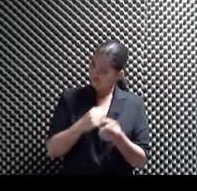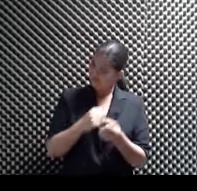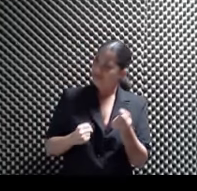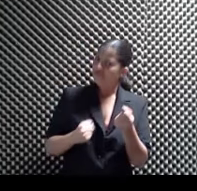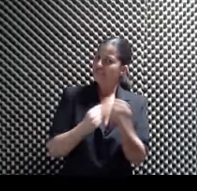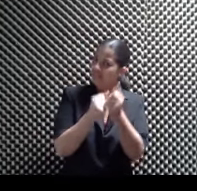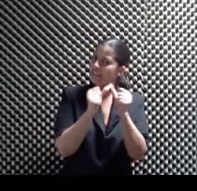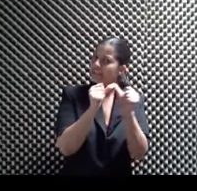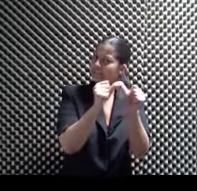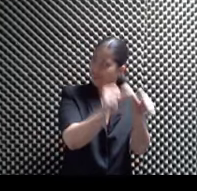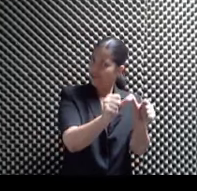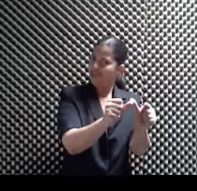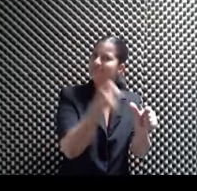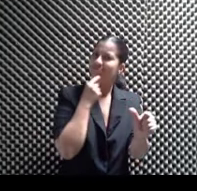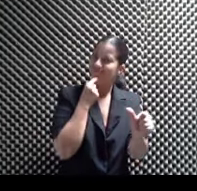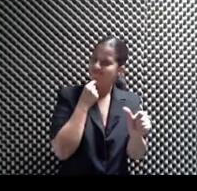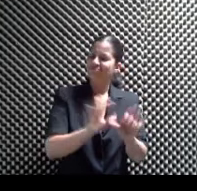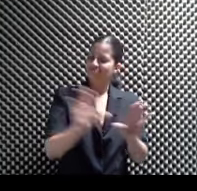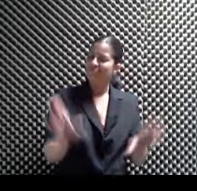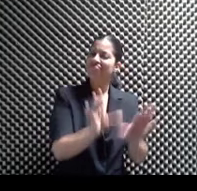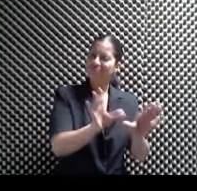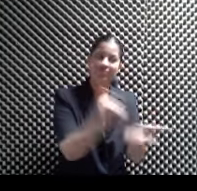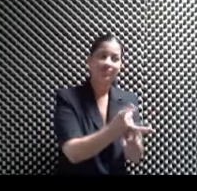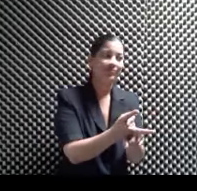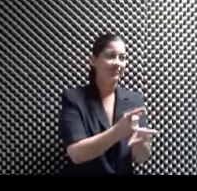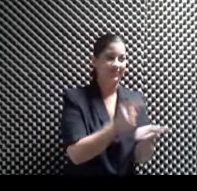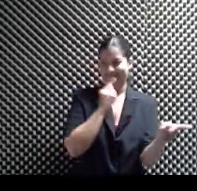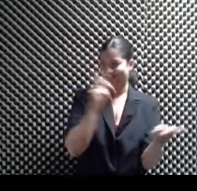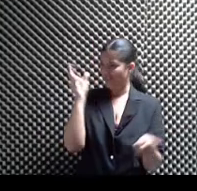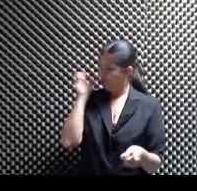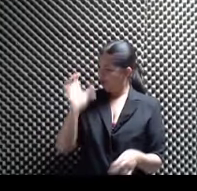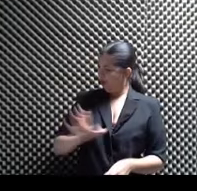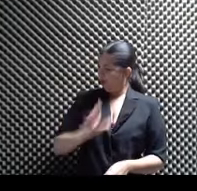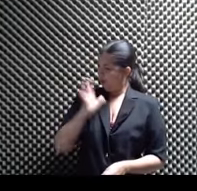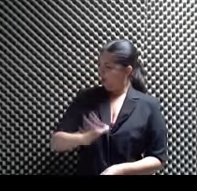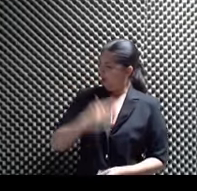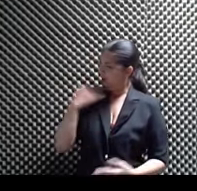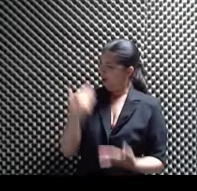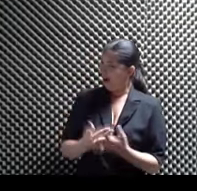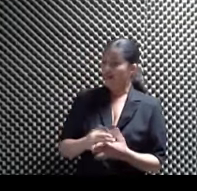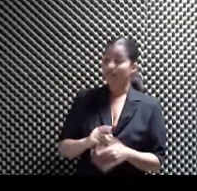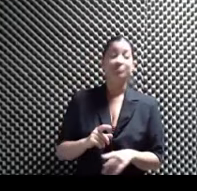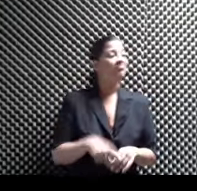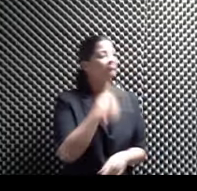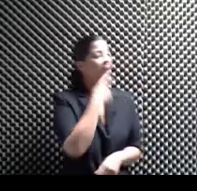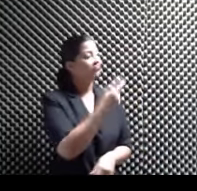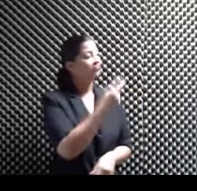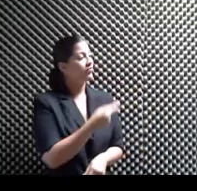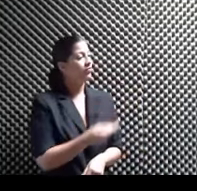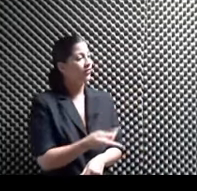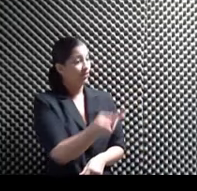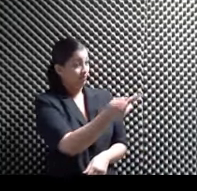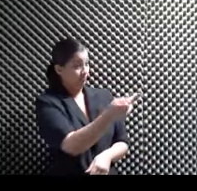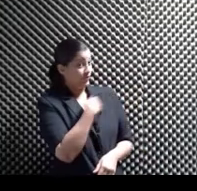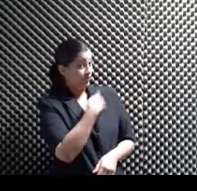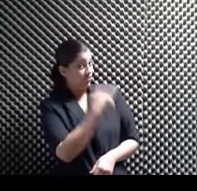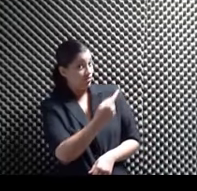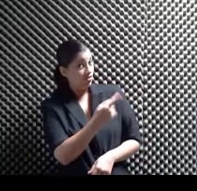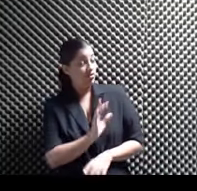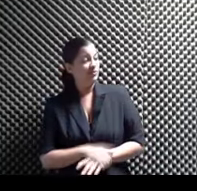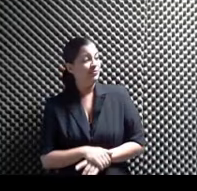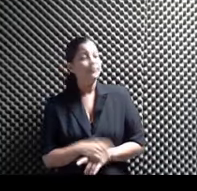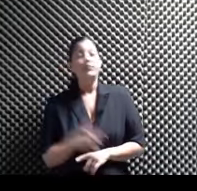conducta Exacto Qué diplomático Te quedó eso Pues yo le estaba diciendo Acá a Alexia Joselo Que tú venías A hablarnos